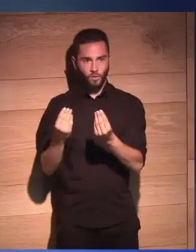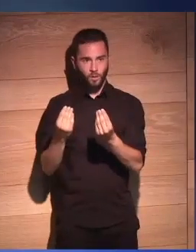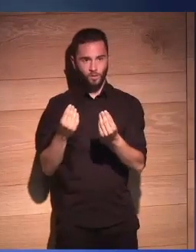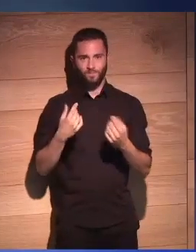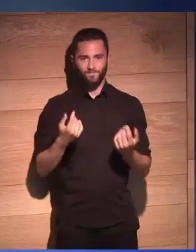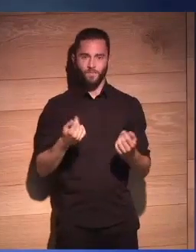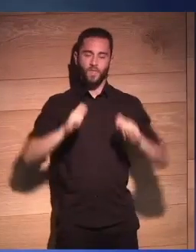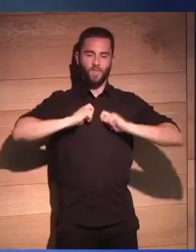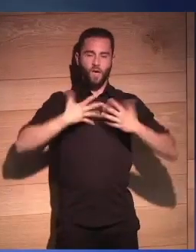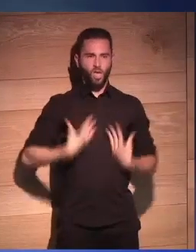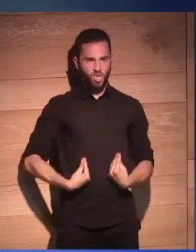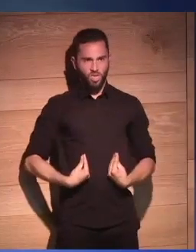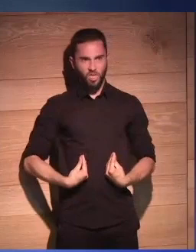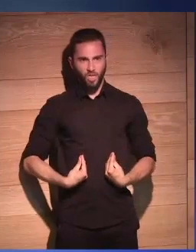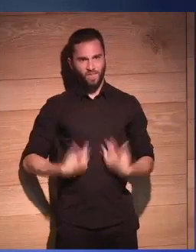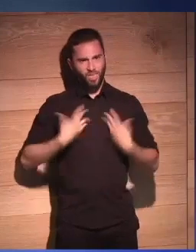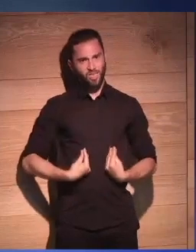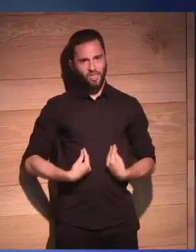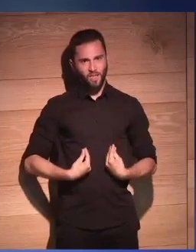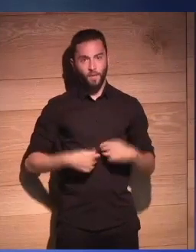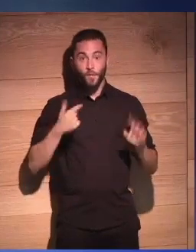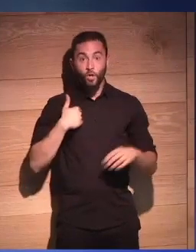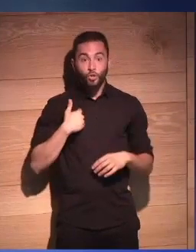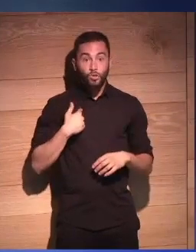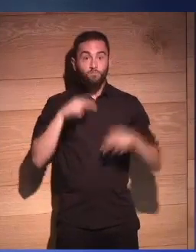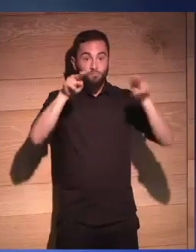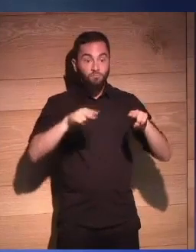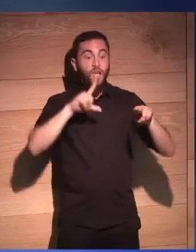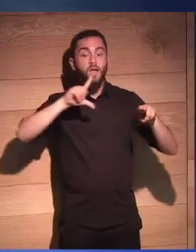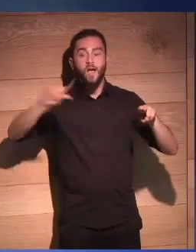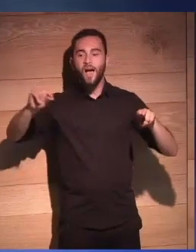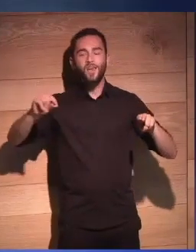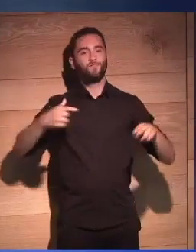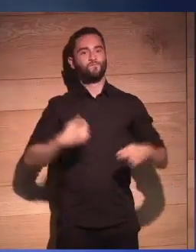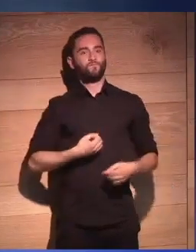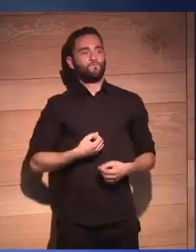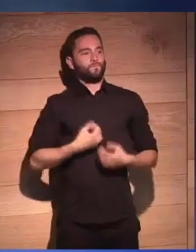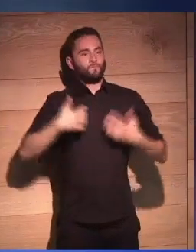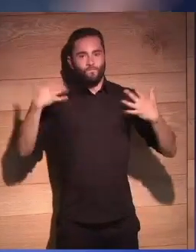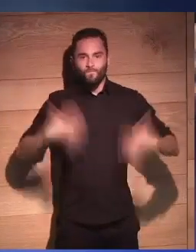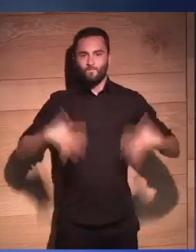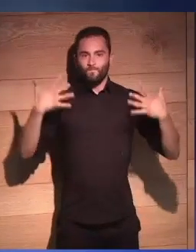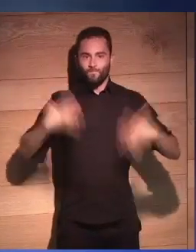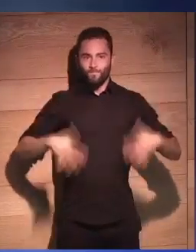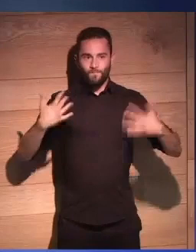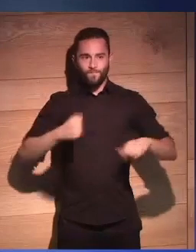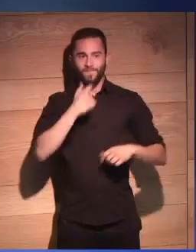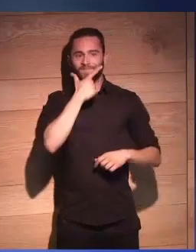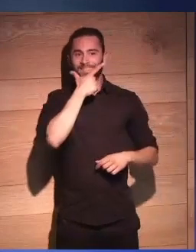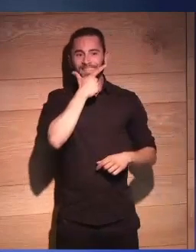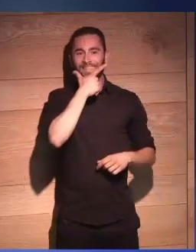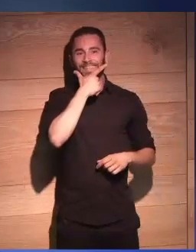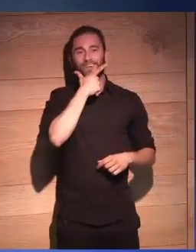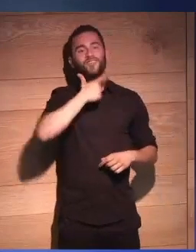depre, mucho, hay que decirlo, ¿no? Pero yo salí de ahí volando, ¿no? Con una sonrisa, dejo de hablar, ya es la